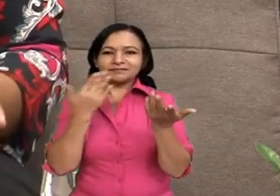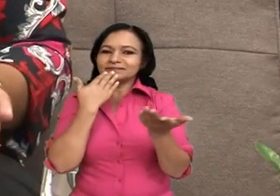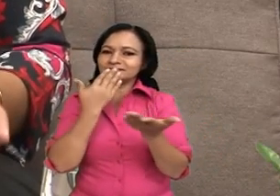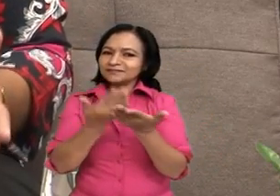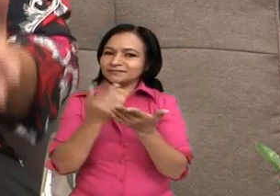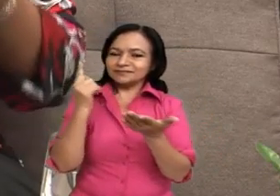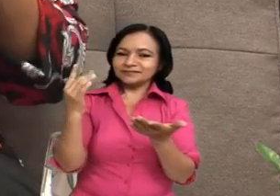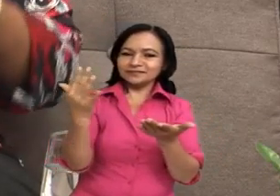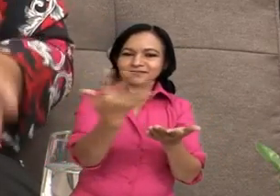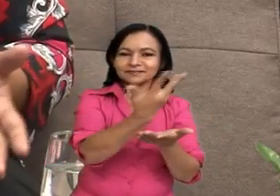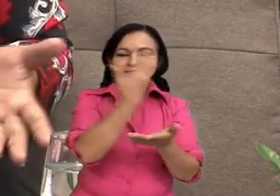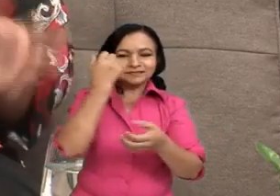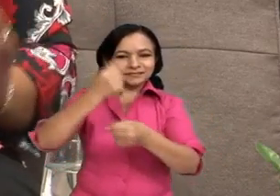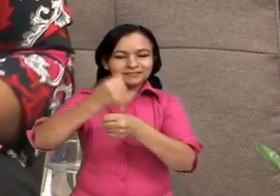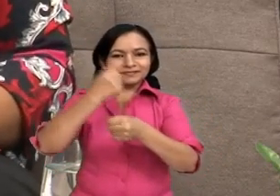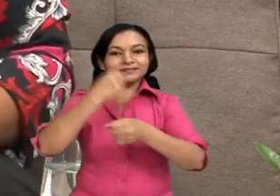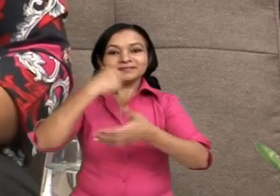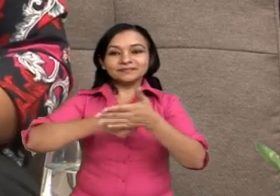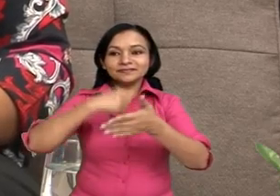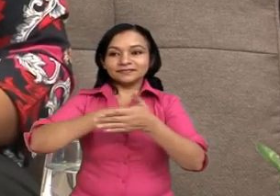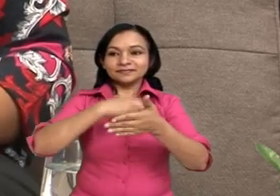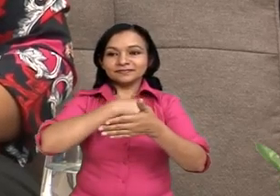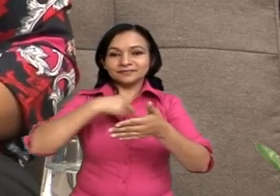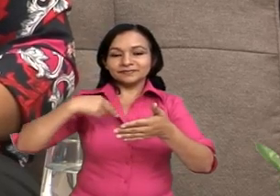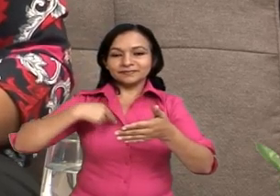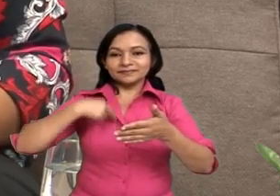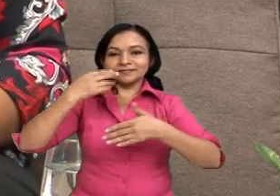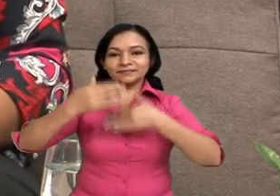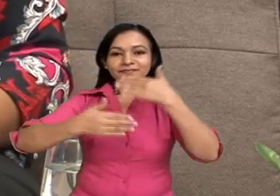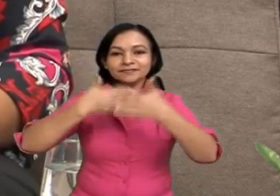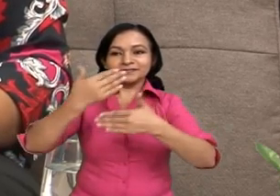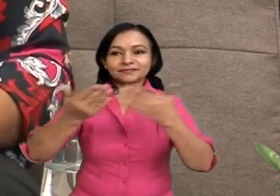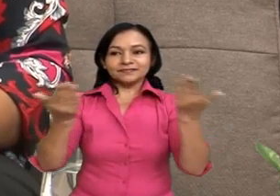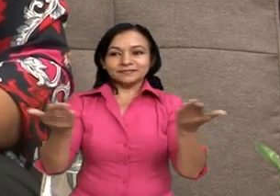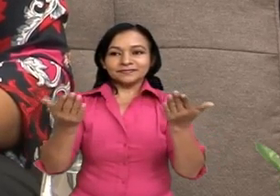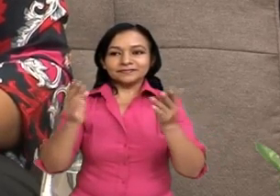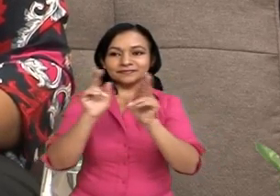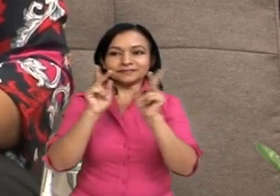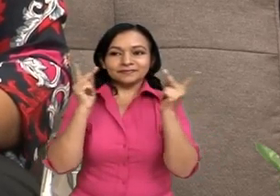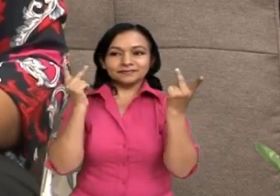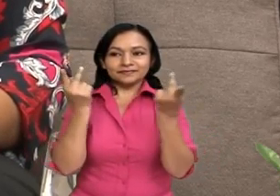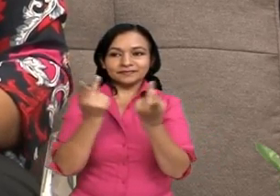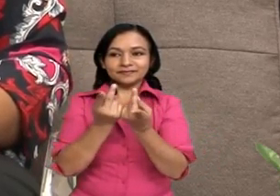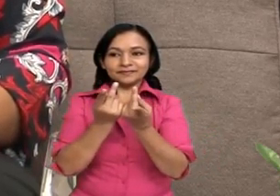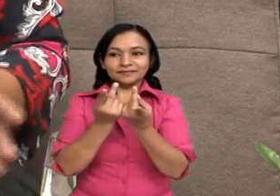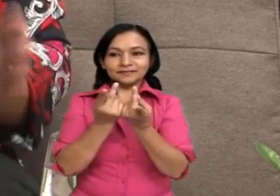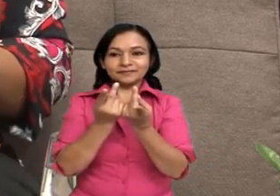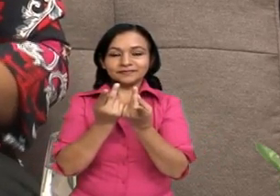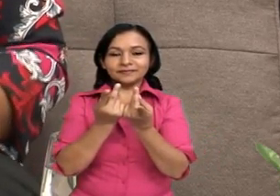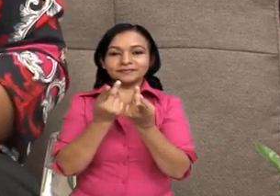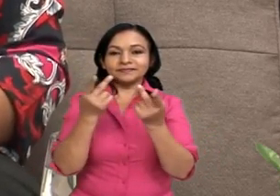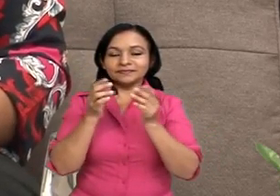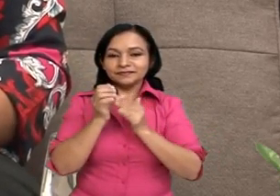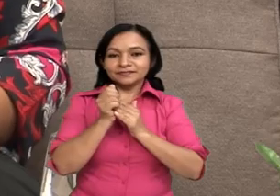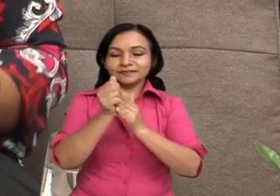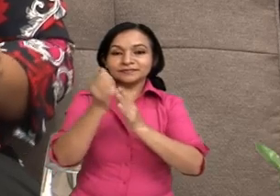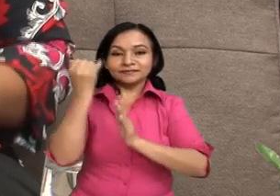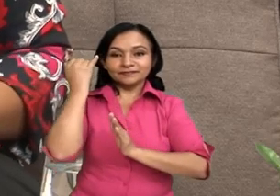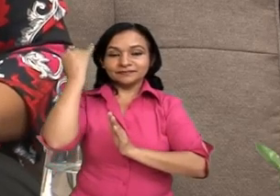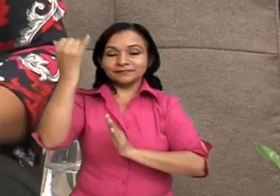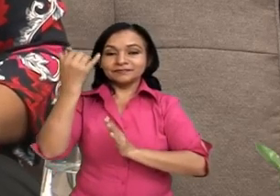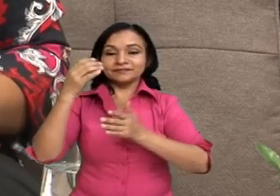a toda esta lucha que se ha venido abriendo nuestro pueblo, nuestro gobierno, en esa conducción sabia de